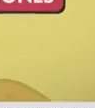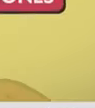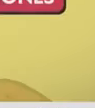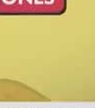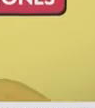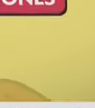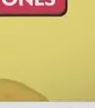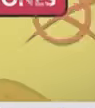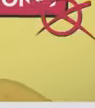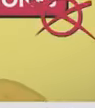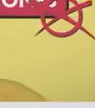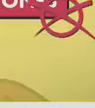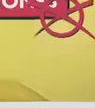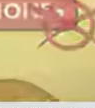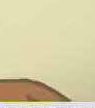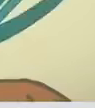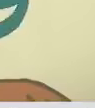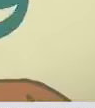Lejos el alcohol y el cigarro.